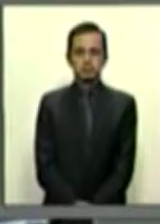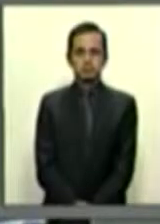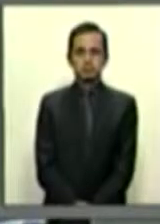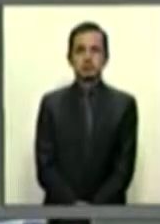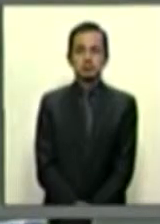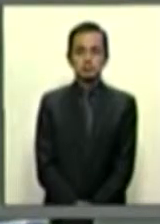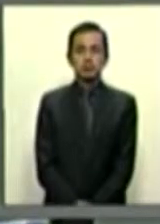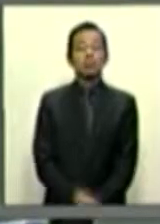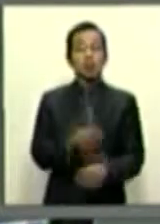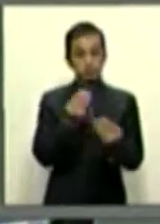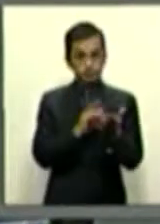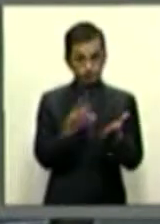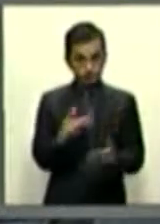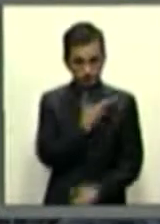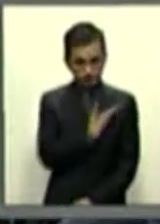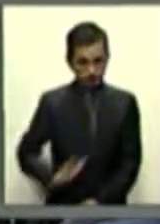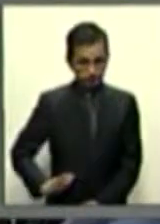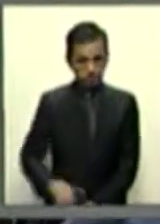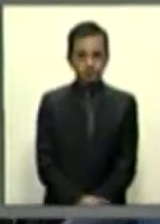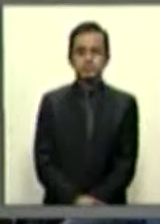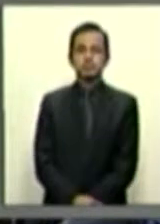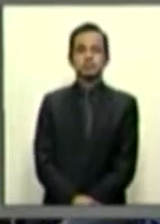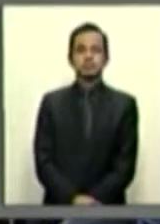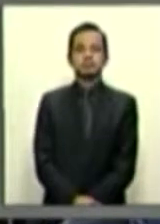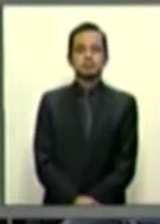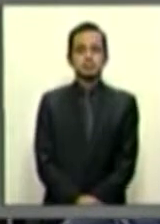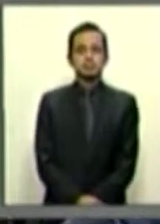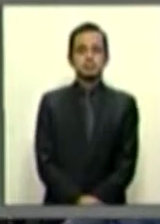Muchas gracias, Presidenta. En el orden del día,